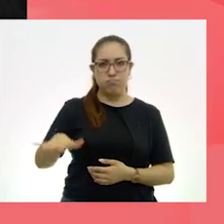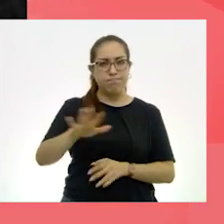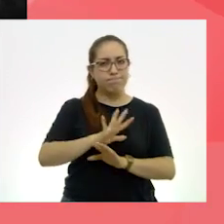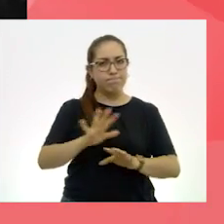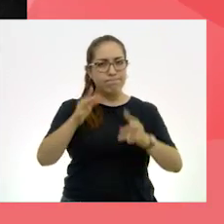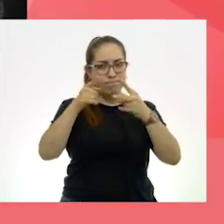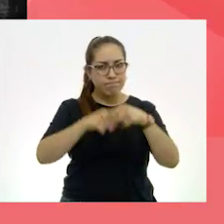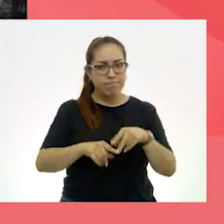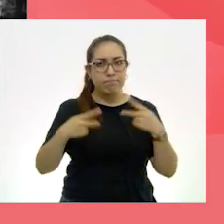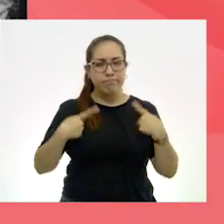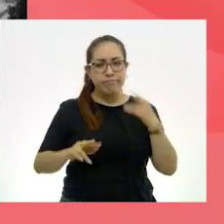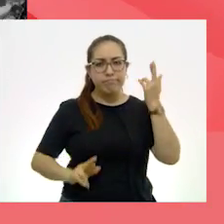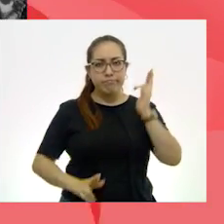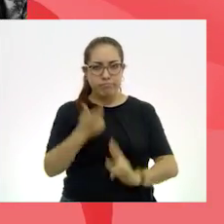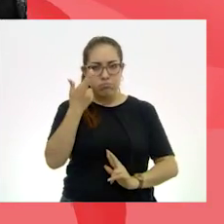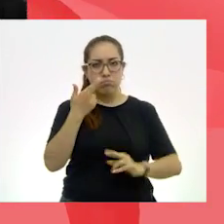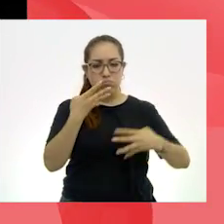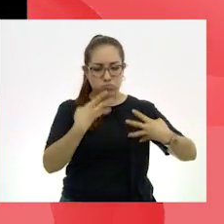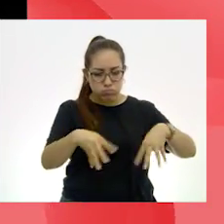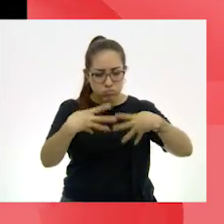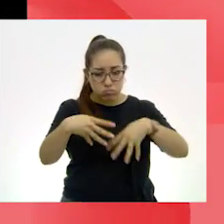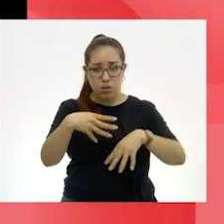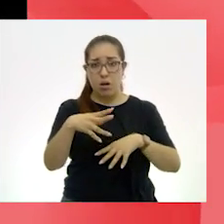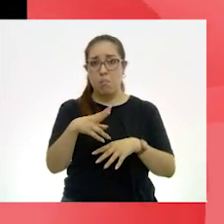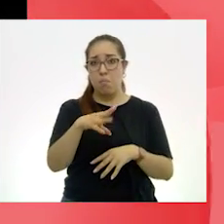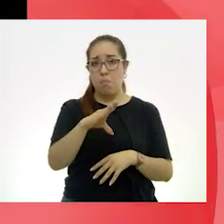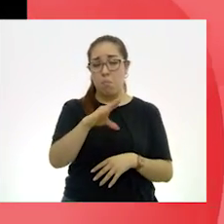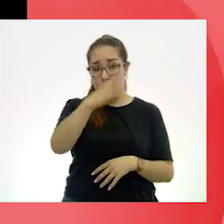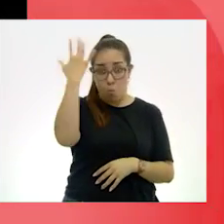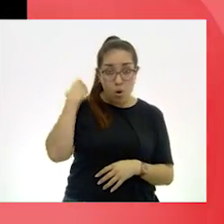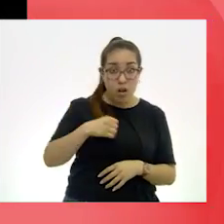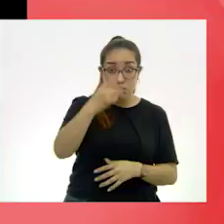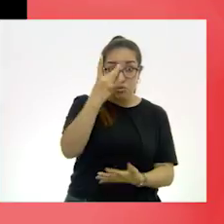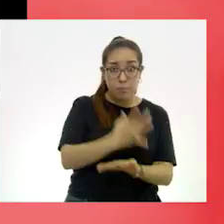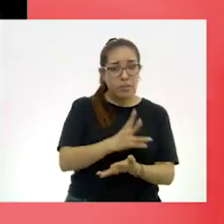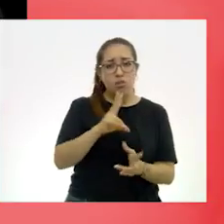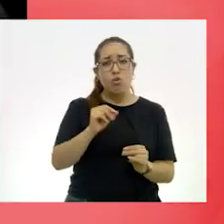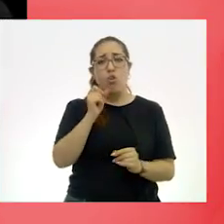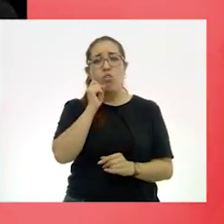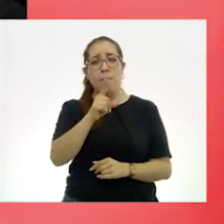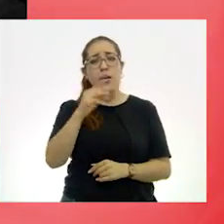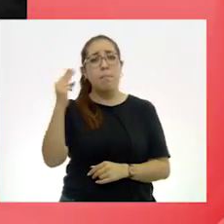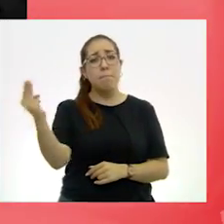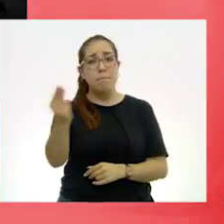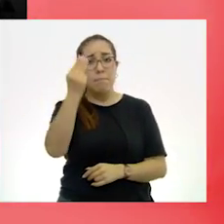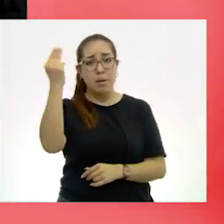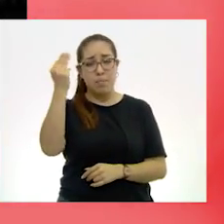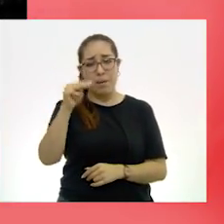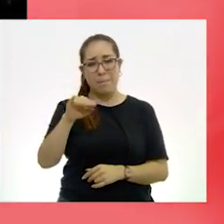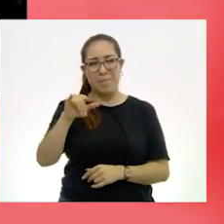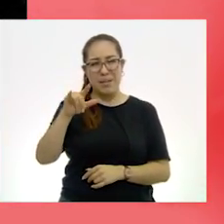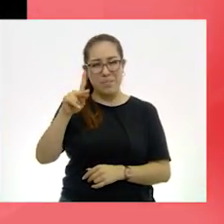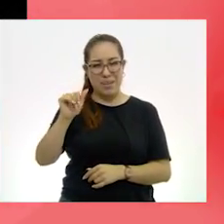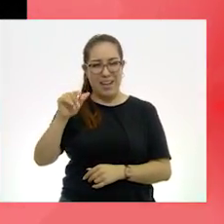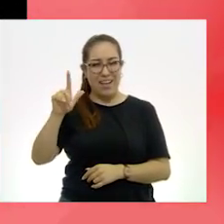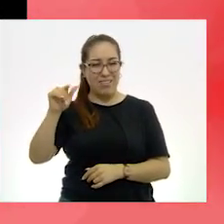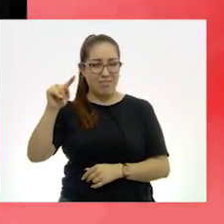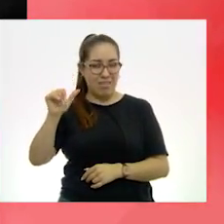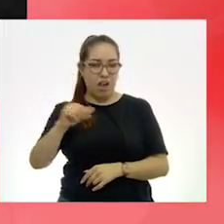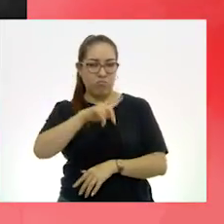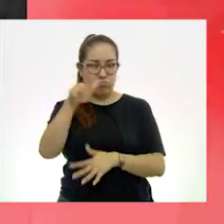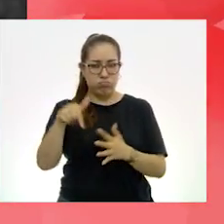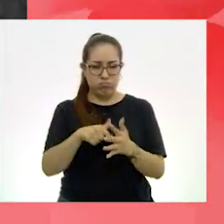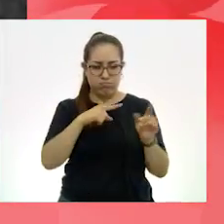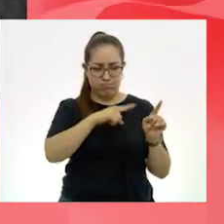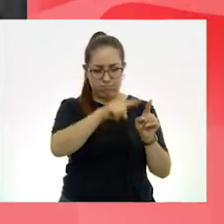revolucionarios que no solamente son de Morelos, hay gente de Milpalta, hay gente de distintos rumbos del